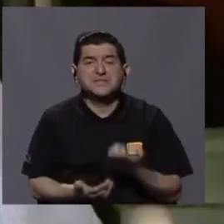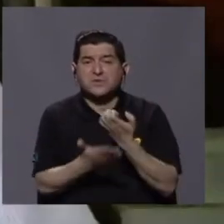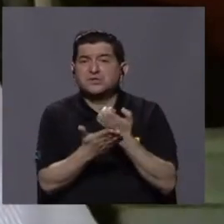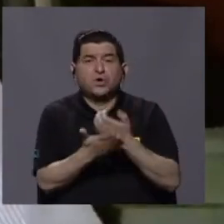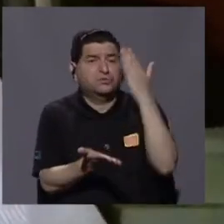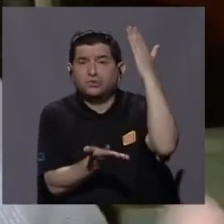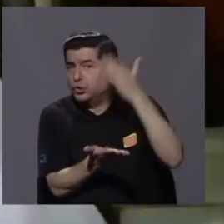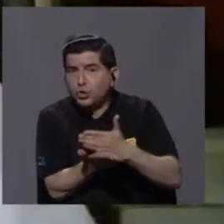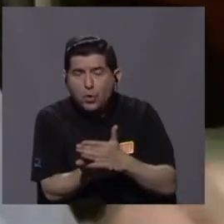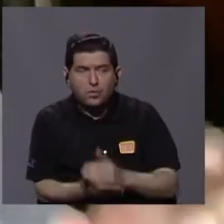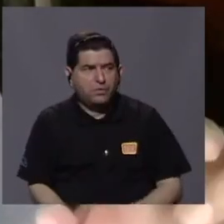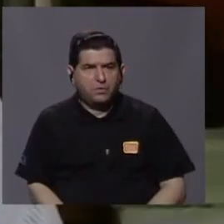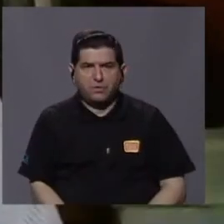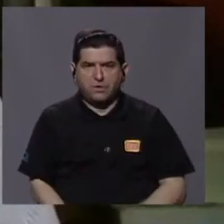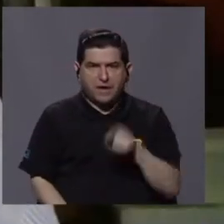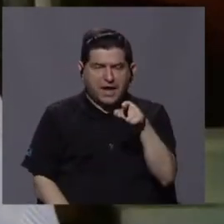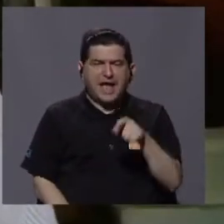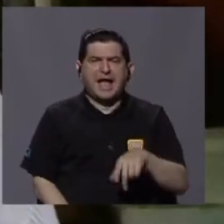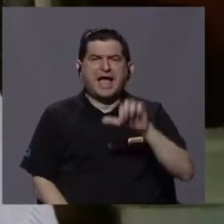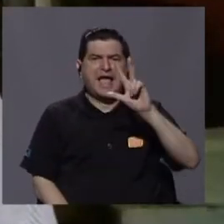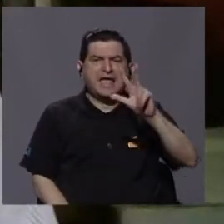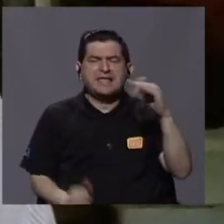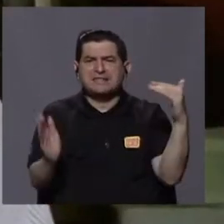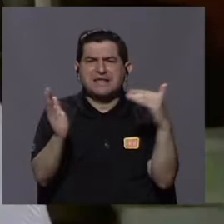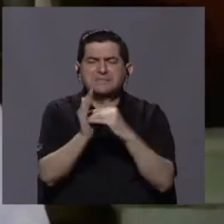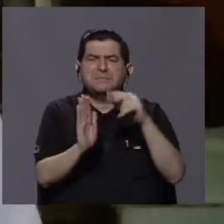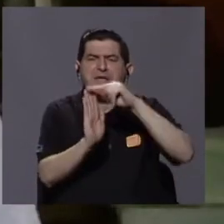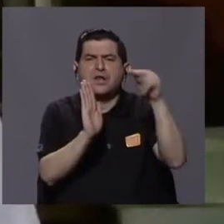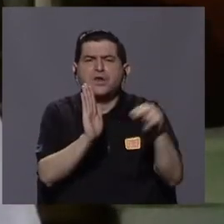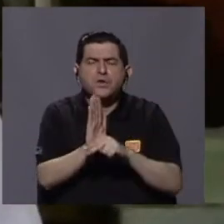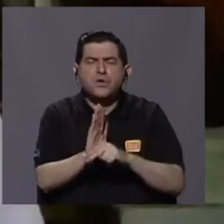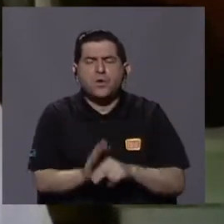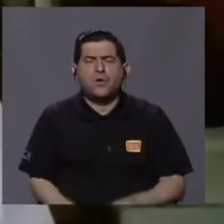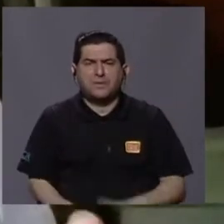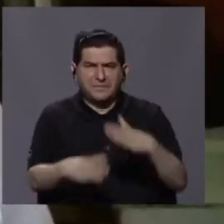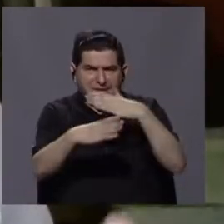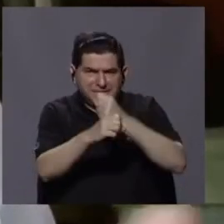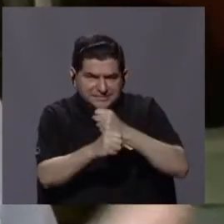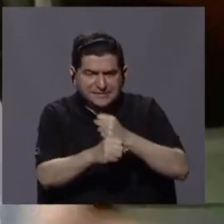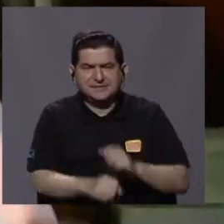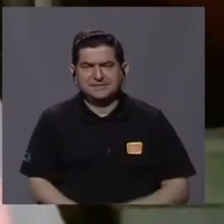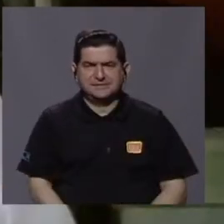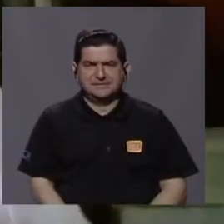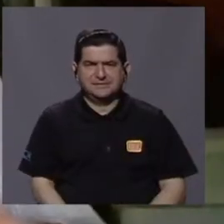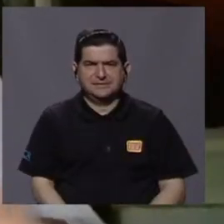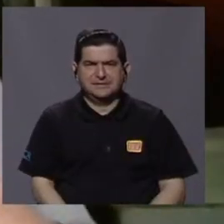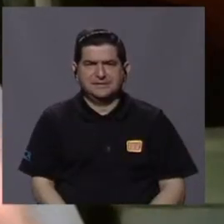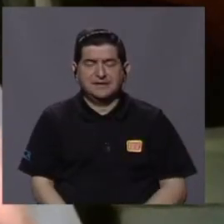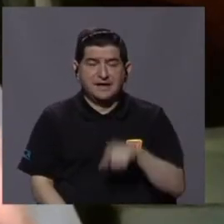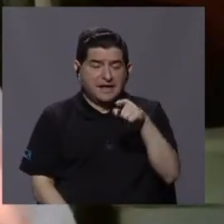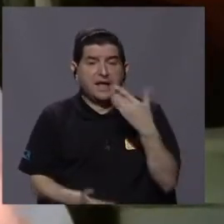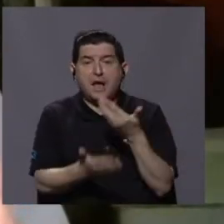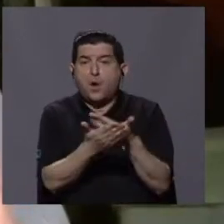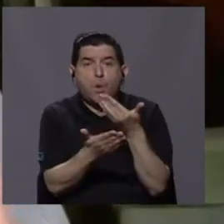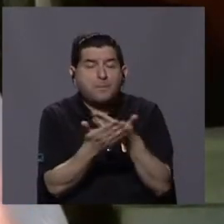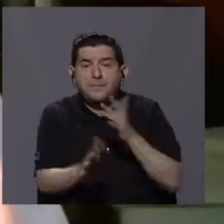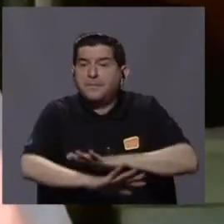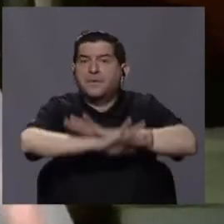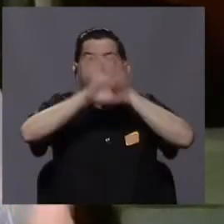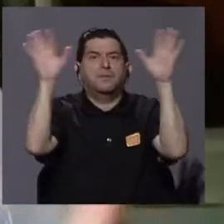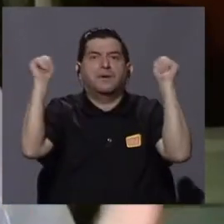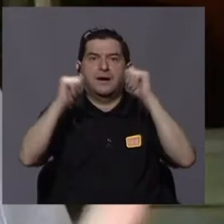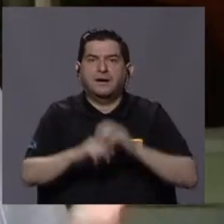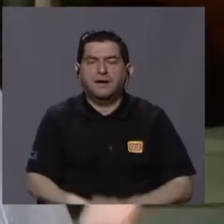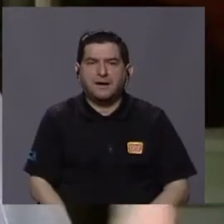realizado mandados más de 13 mil normas que se han actualizado que se han analizado que demostraban claramente